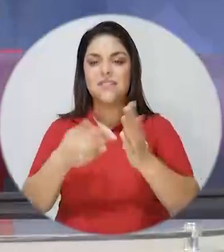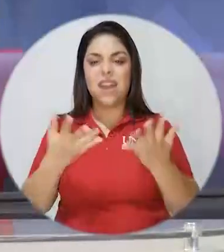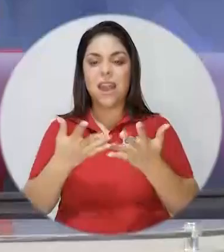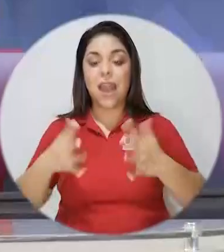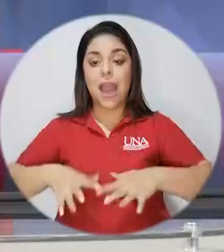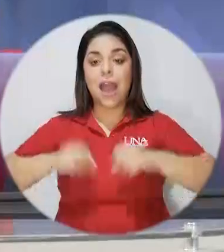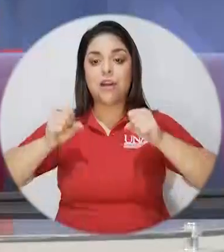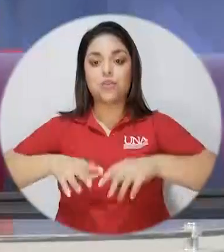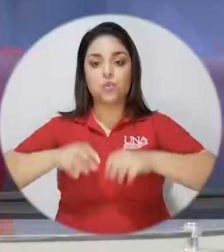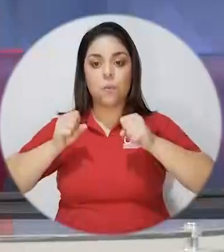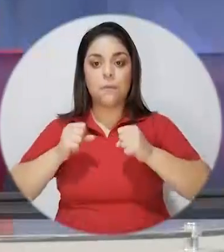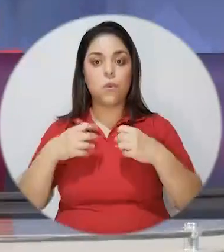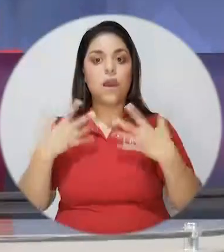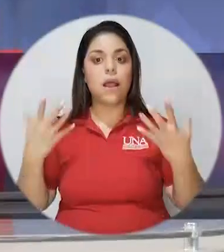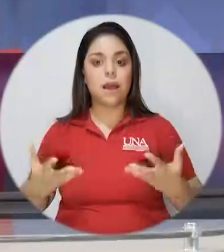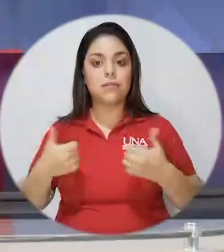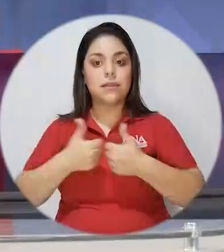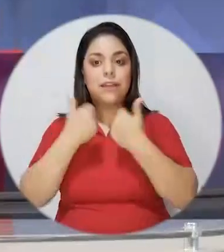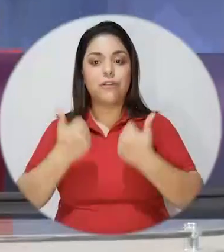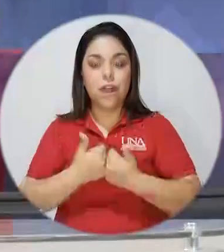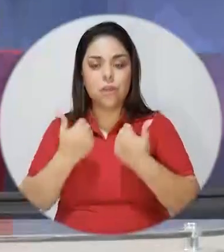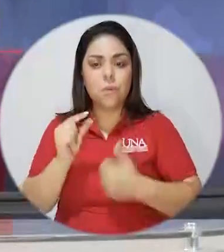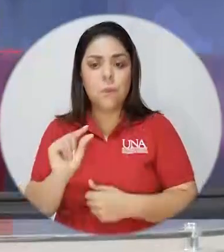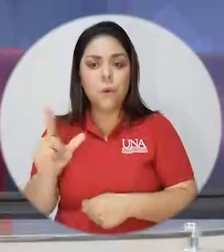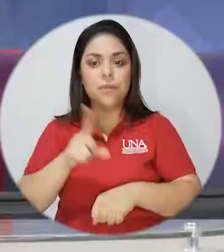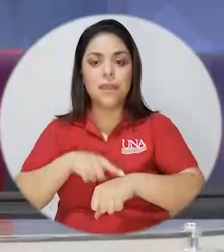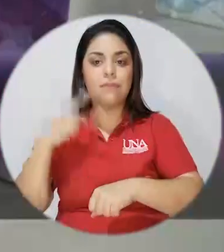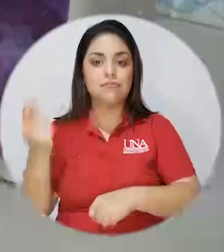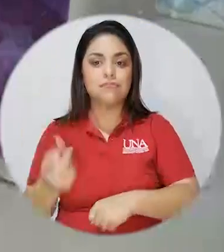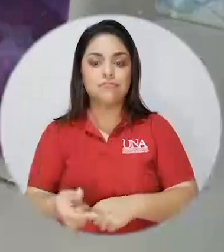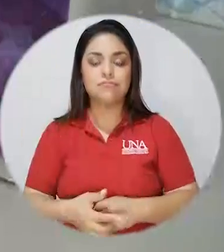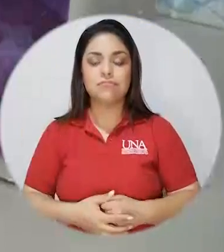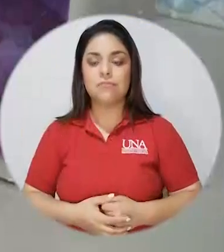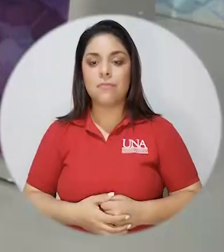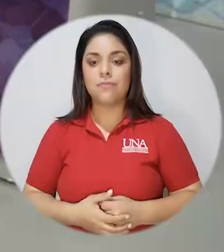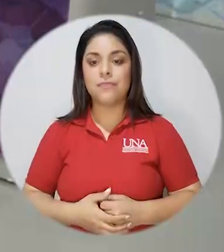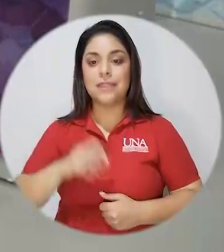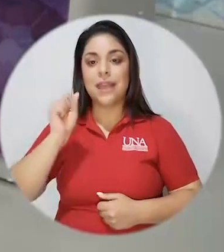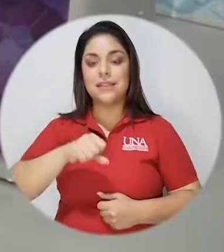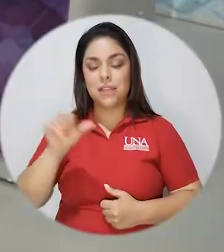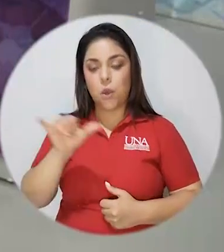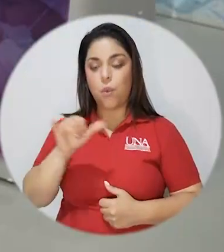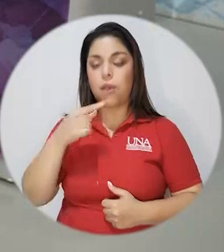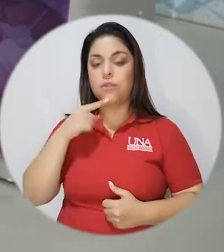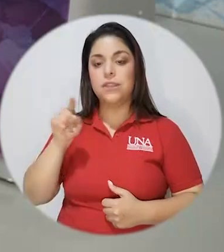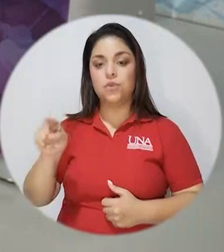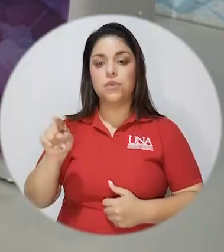asumir grandes retos con muy poco tiempo. Como